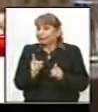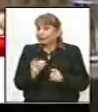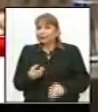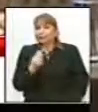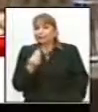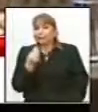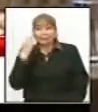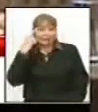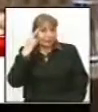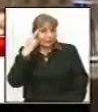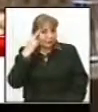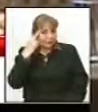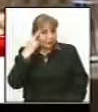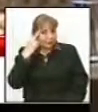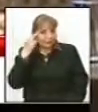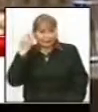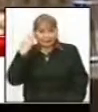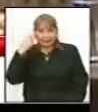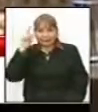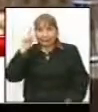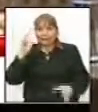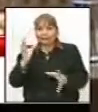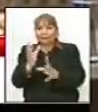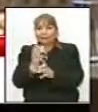razón? Para acogerse